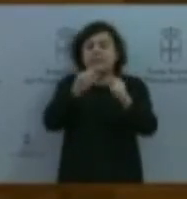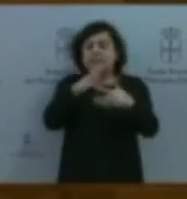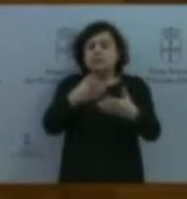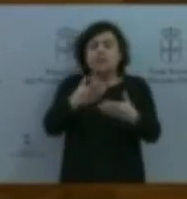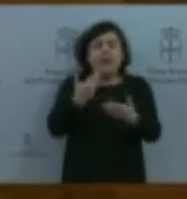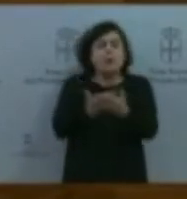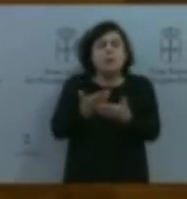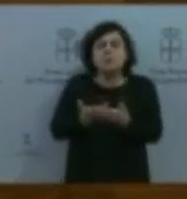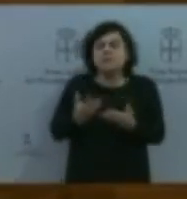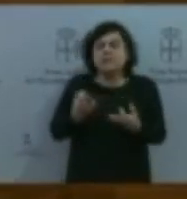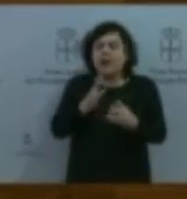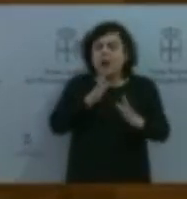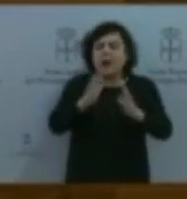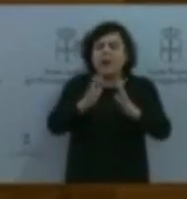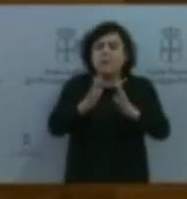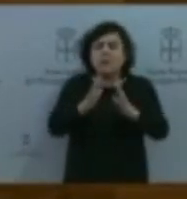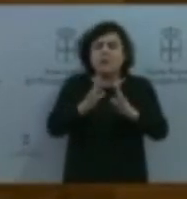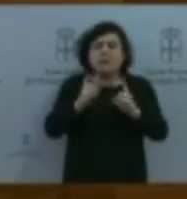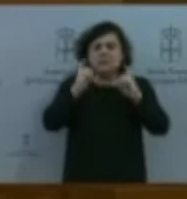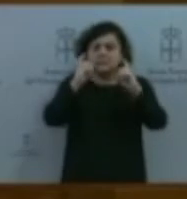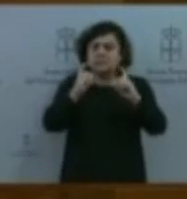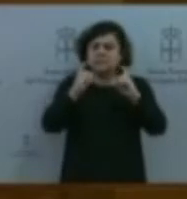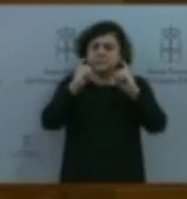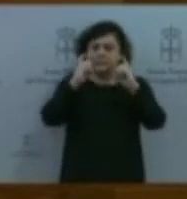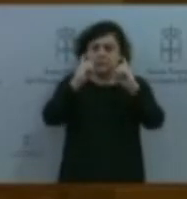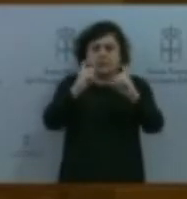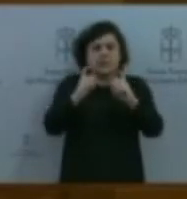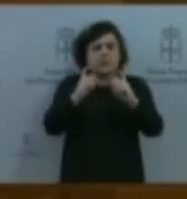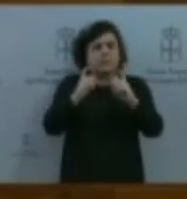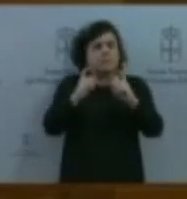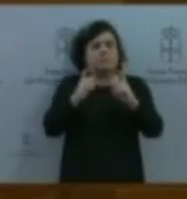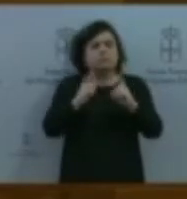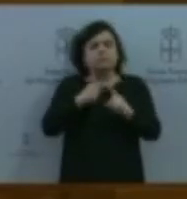conducir a acuerdos, para dejar de lado lo que pueda impedirlo,